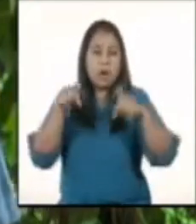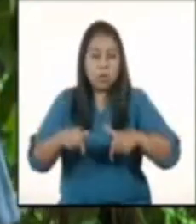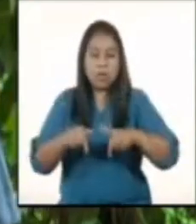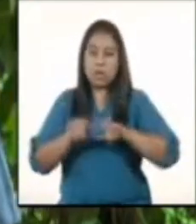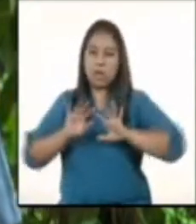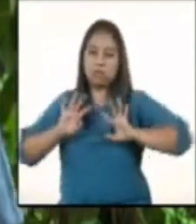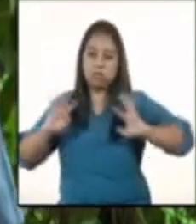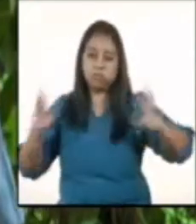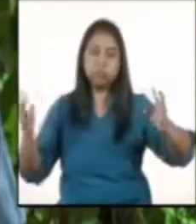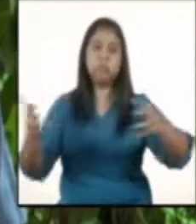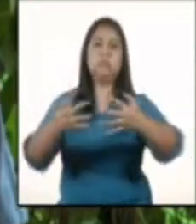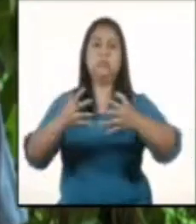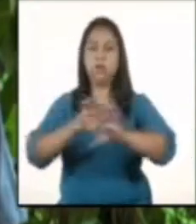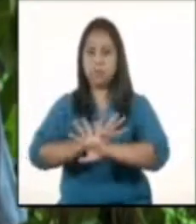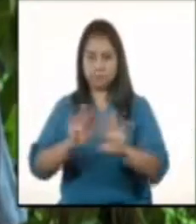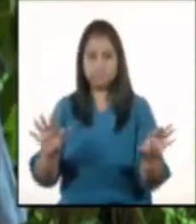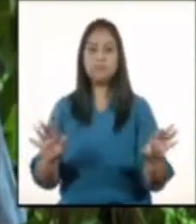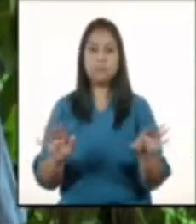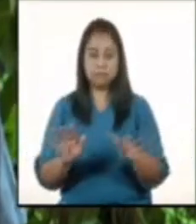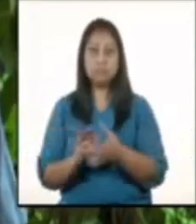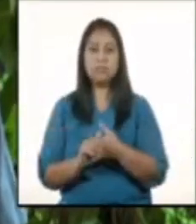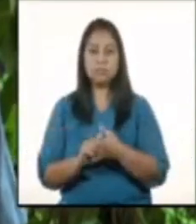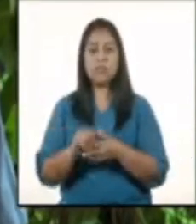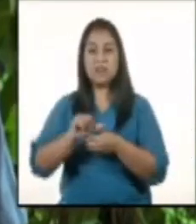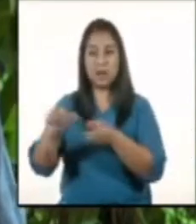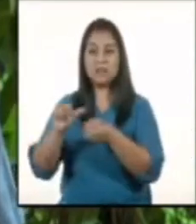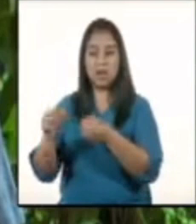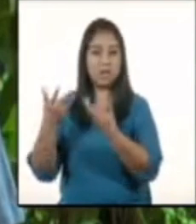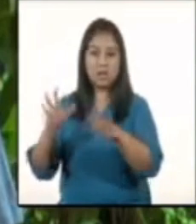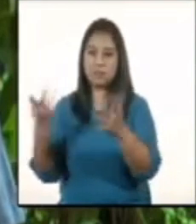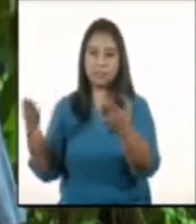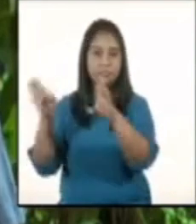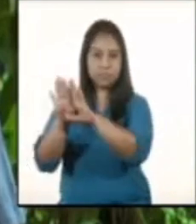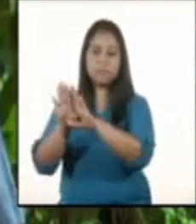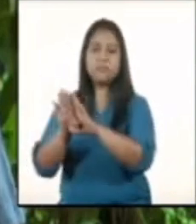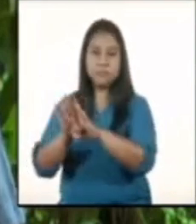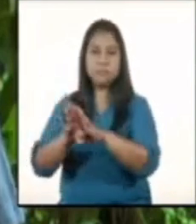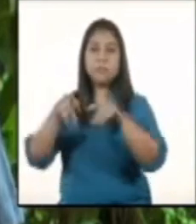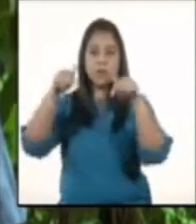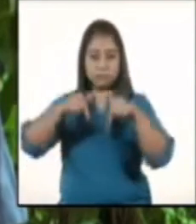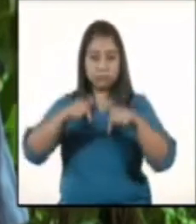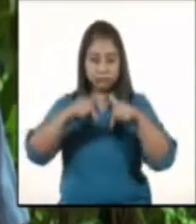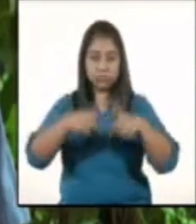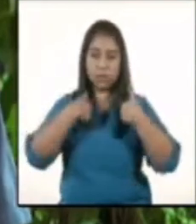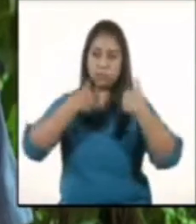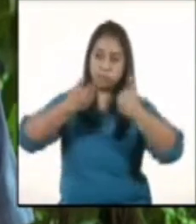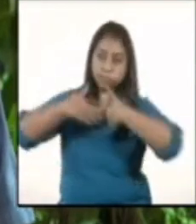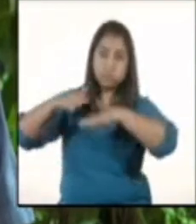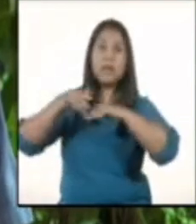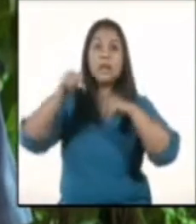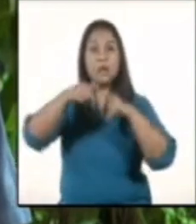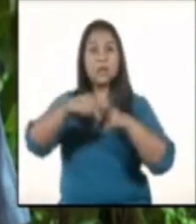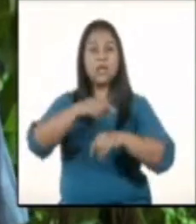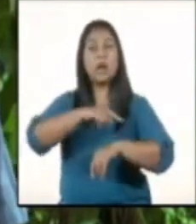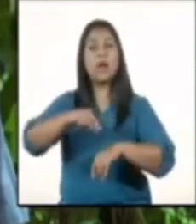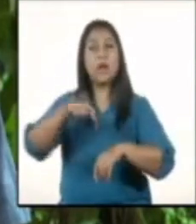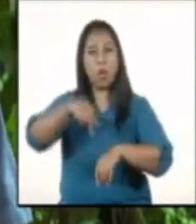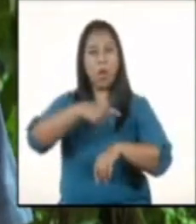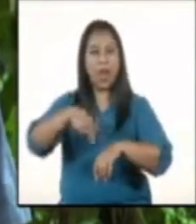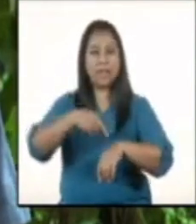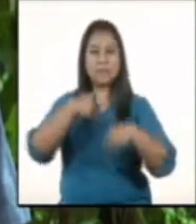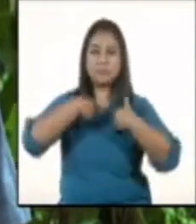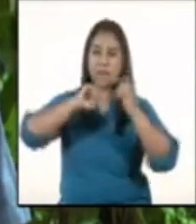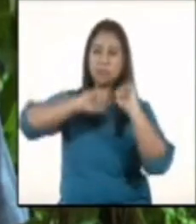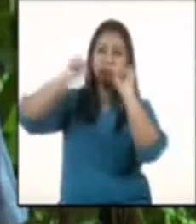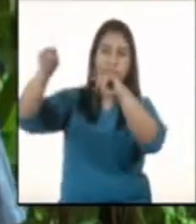aldea Ixcanal. Vamos a tener un envío de alimentos en las próximas horas para dicha aldea,